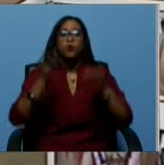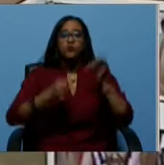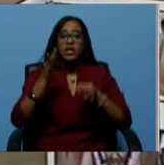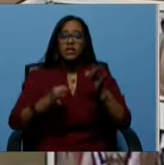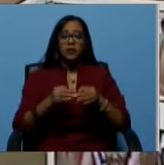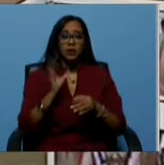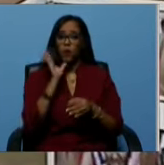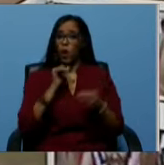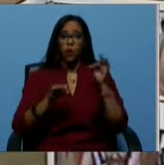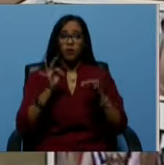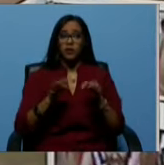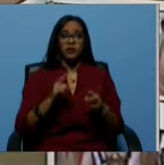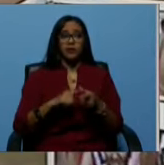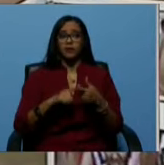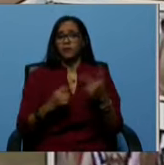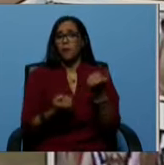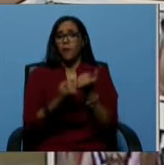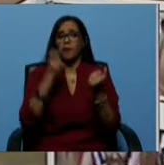justicia.